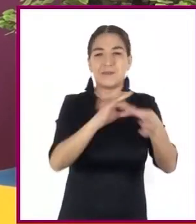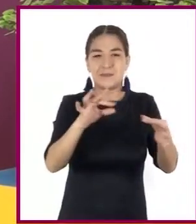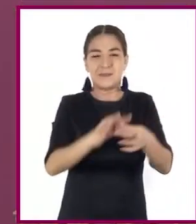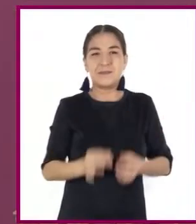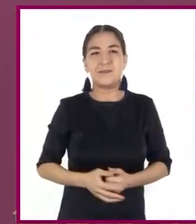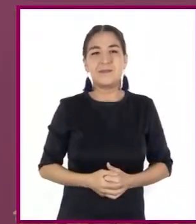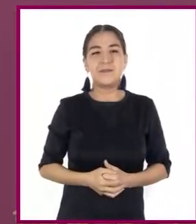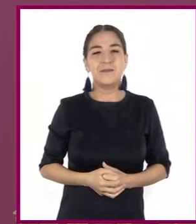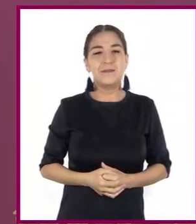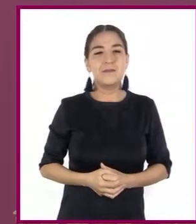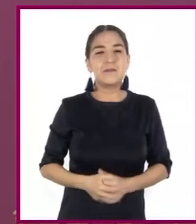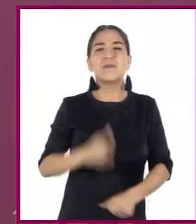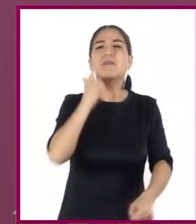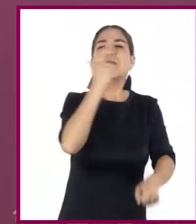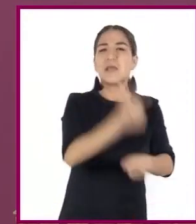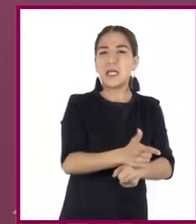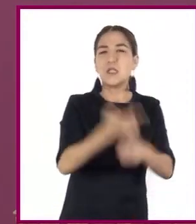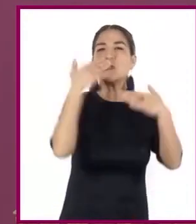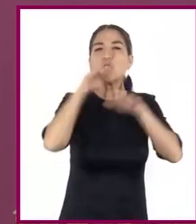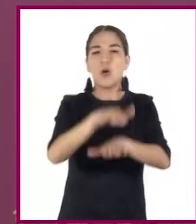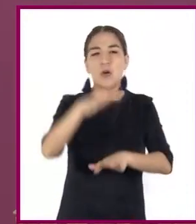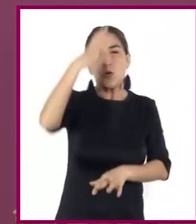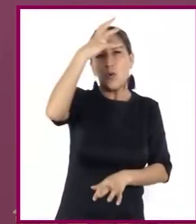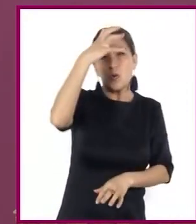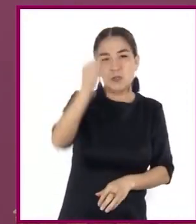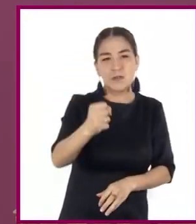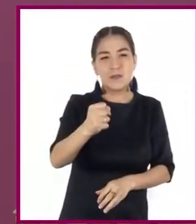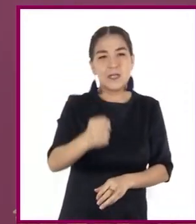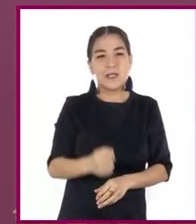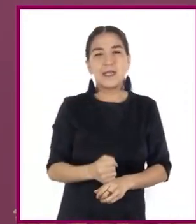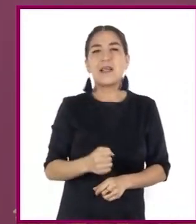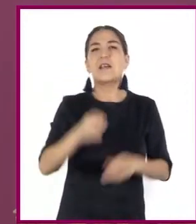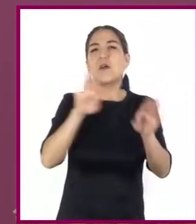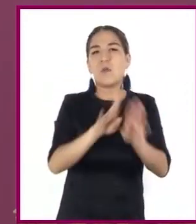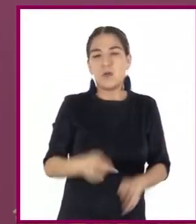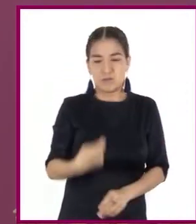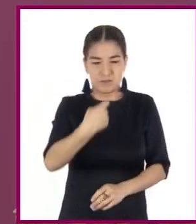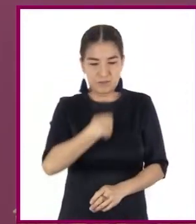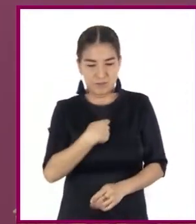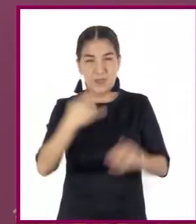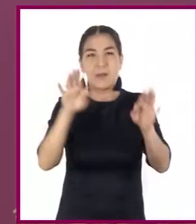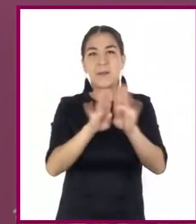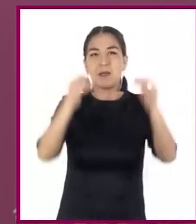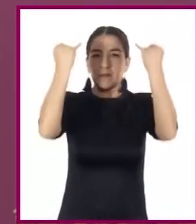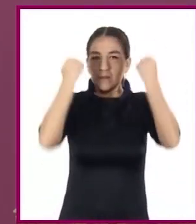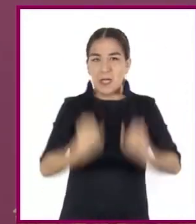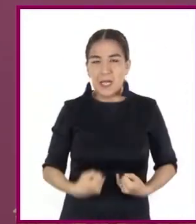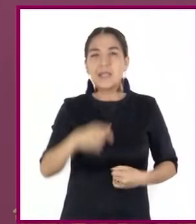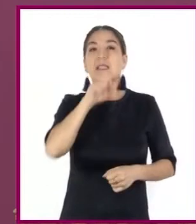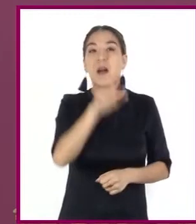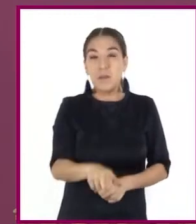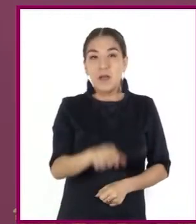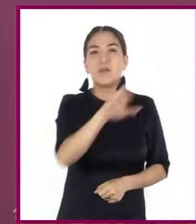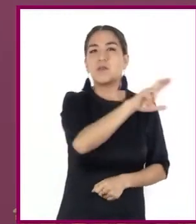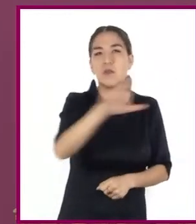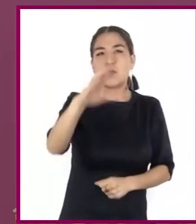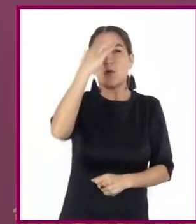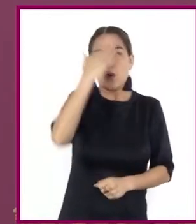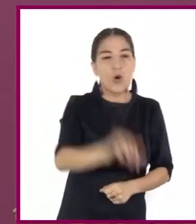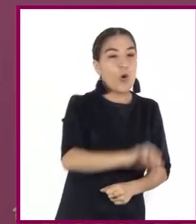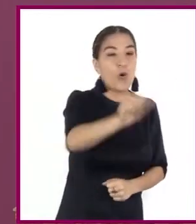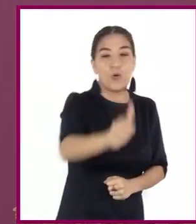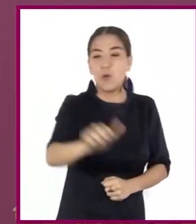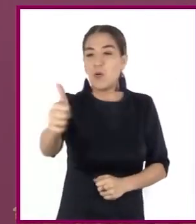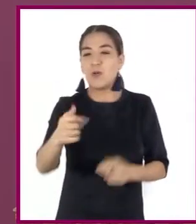recapitulación. Descubrimos sobre el concepto de identidad, así como el reconocimiento de las y los